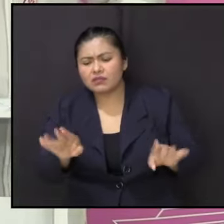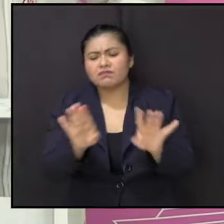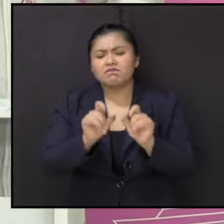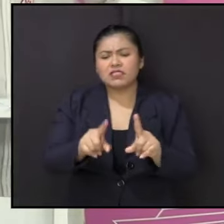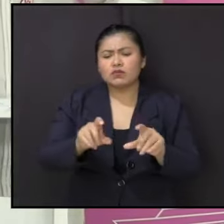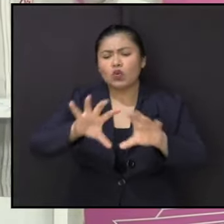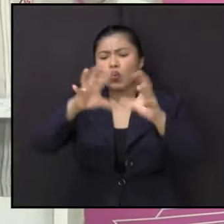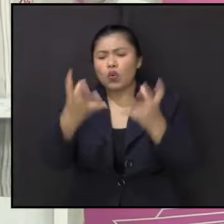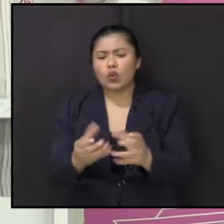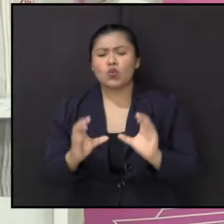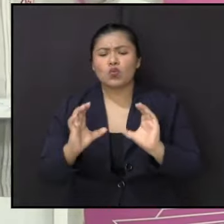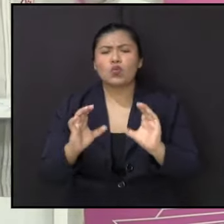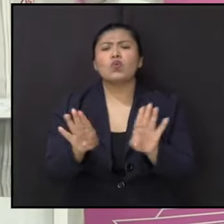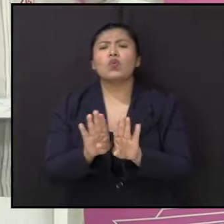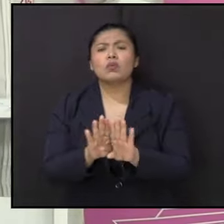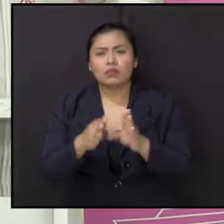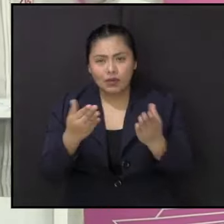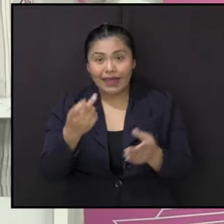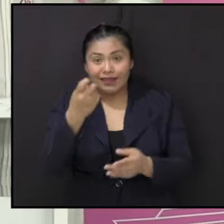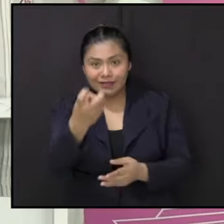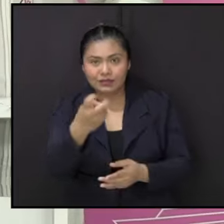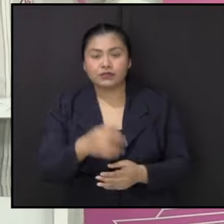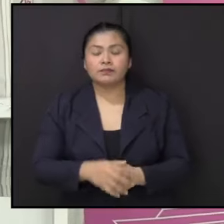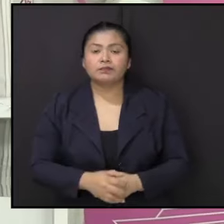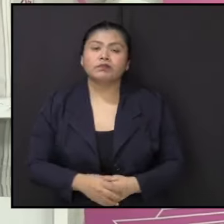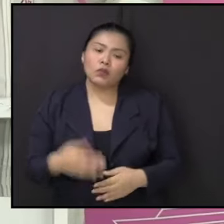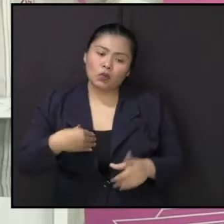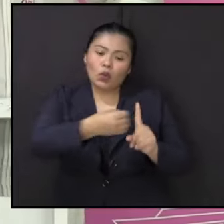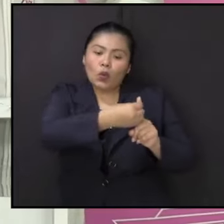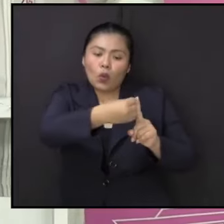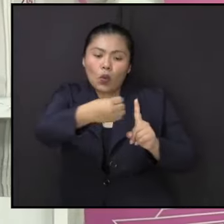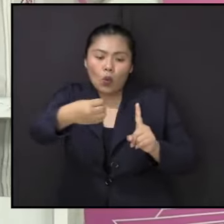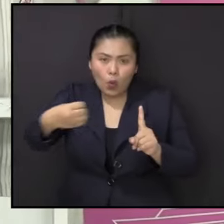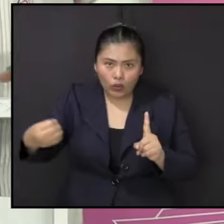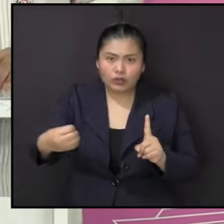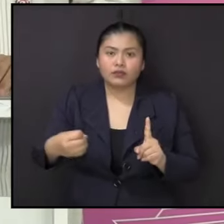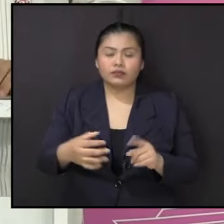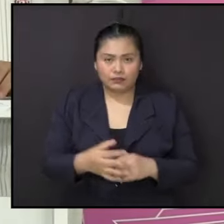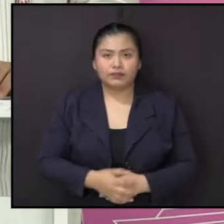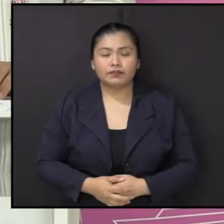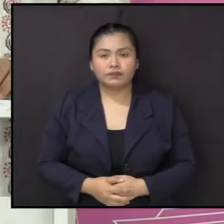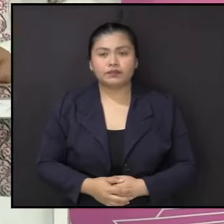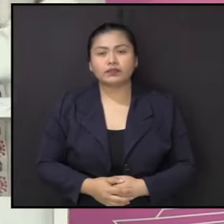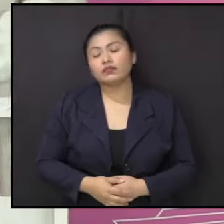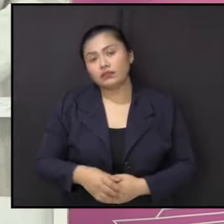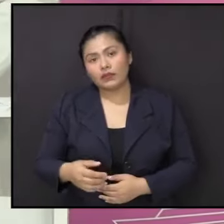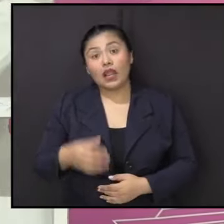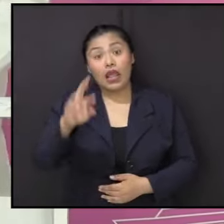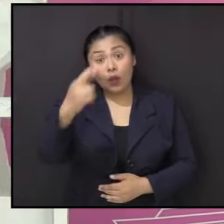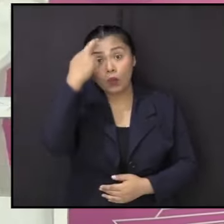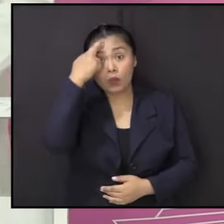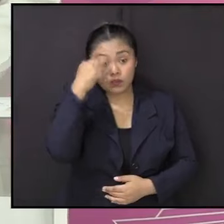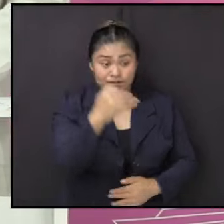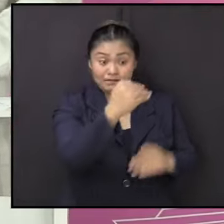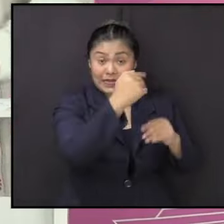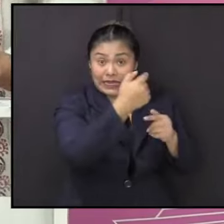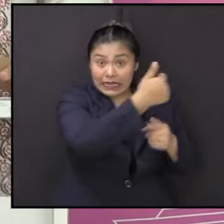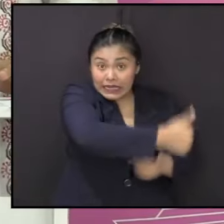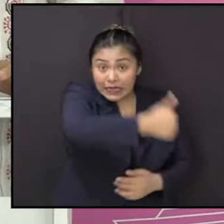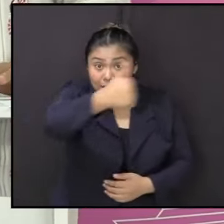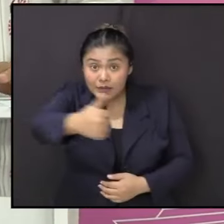su participación será conforme el orden en el que fueron sorteados. Tienen una bolsa de participación de hasta 4 minutos y en